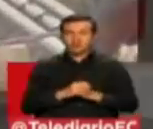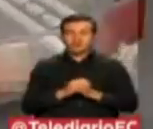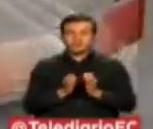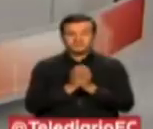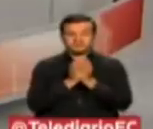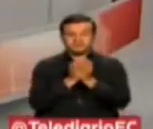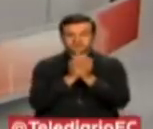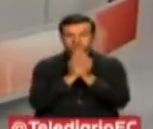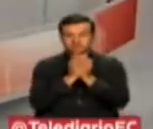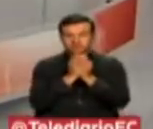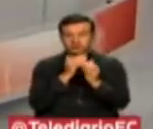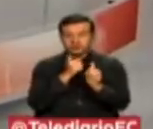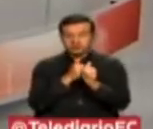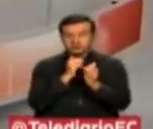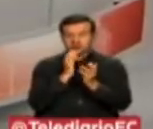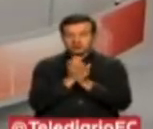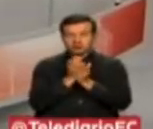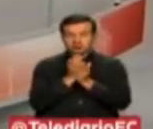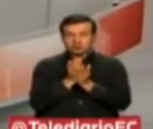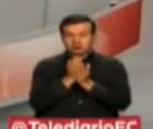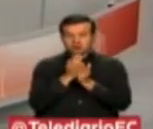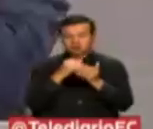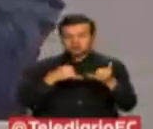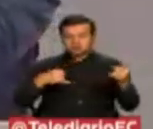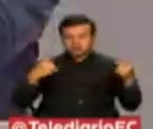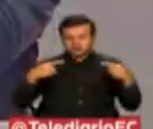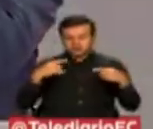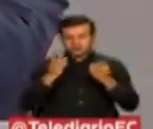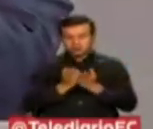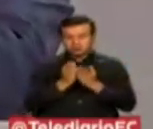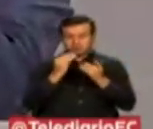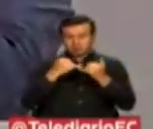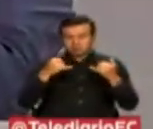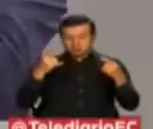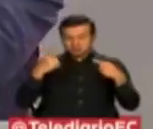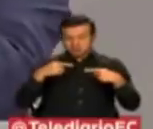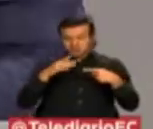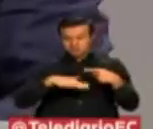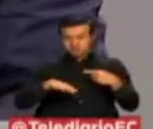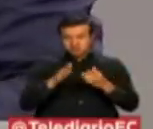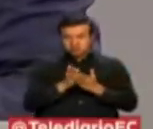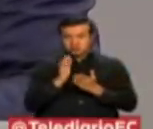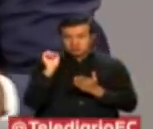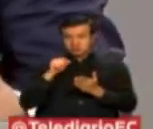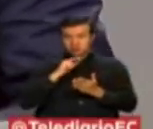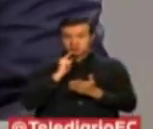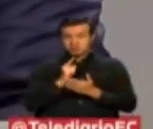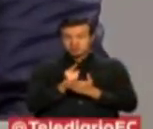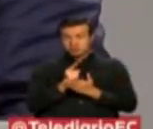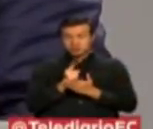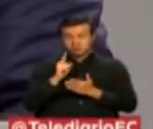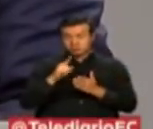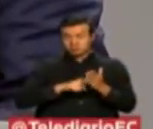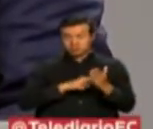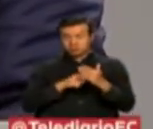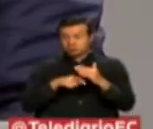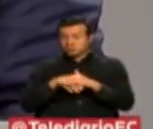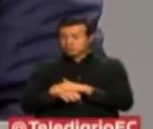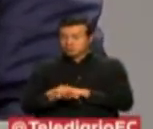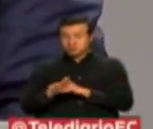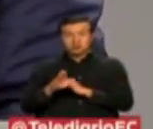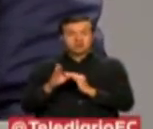flotas se estacionen justo en la frontera que determina el impedimento de ingreso a la